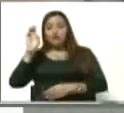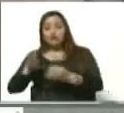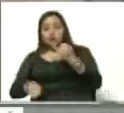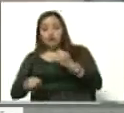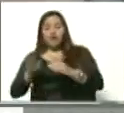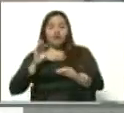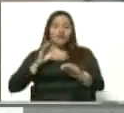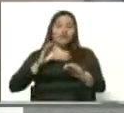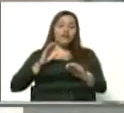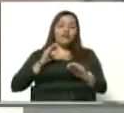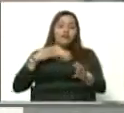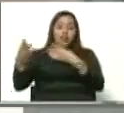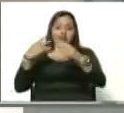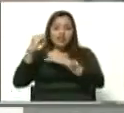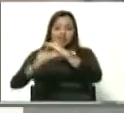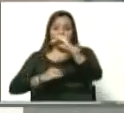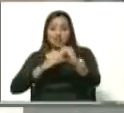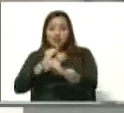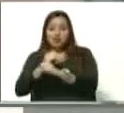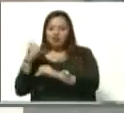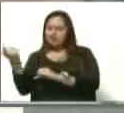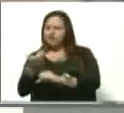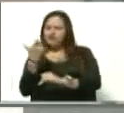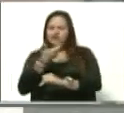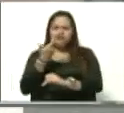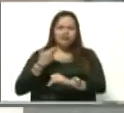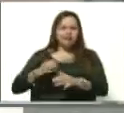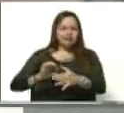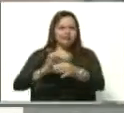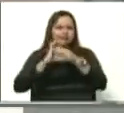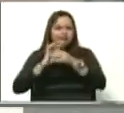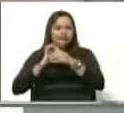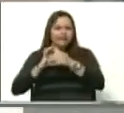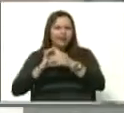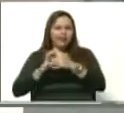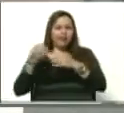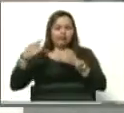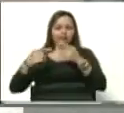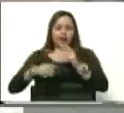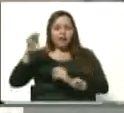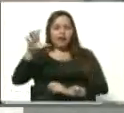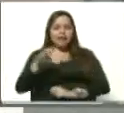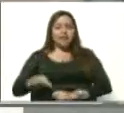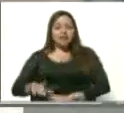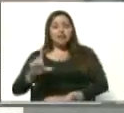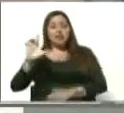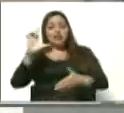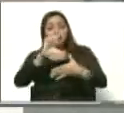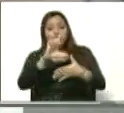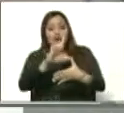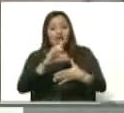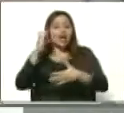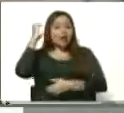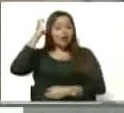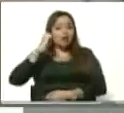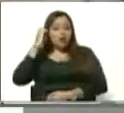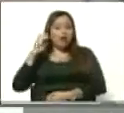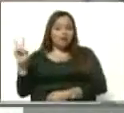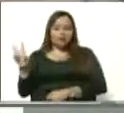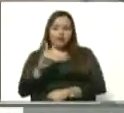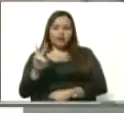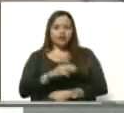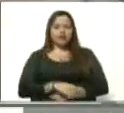festival internacional donde buscamos la hermandad entre los países de Latinoamérica, de Europa y